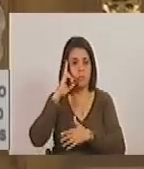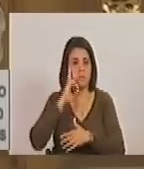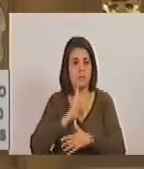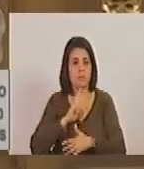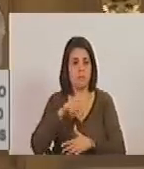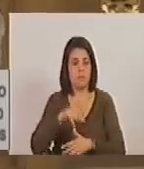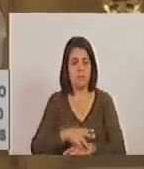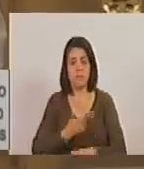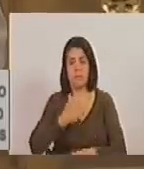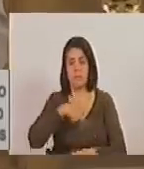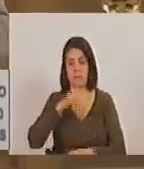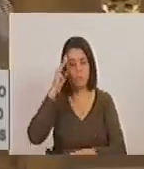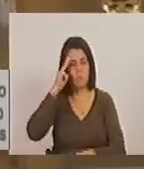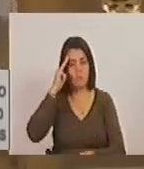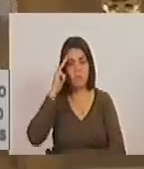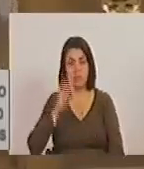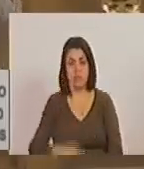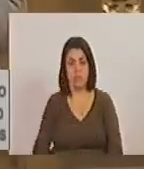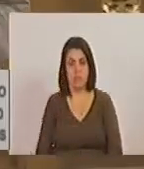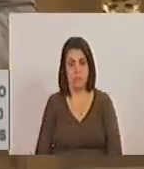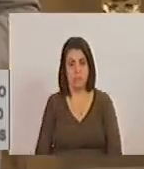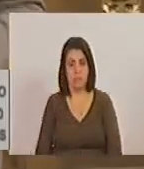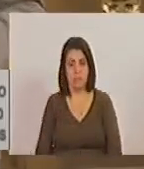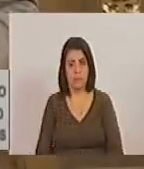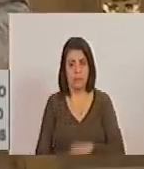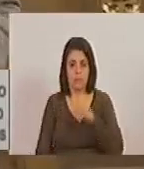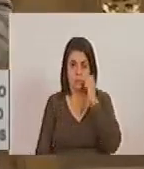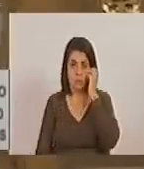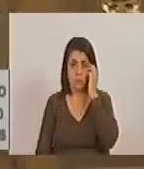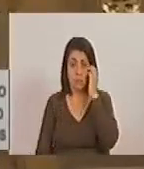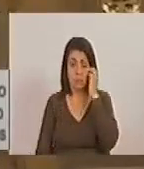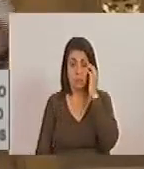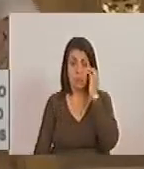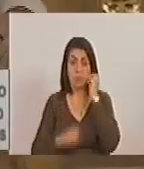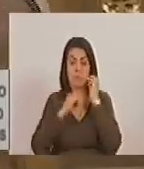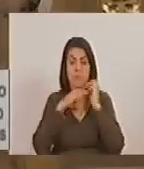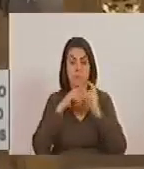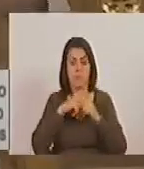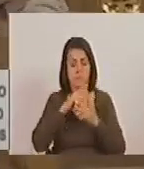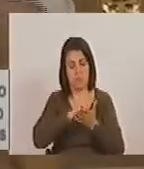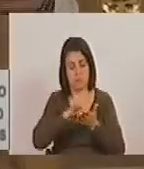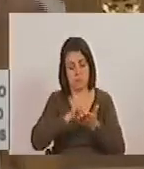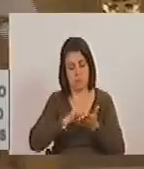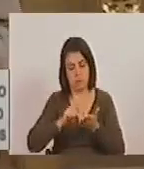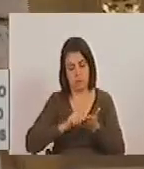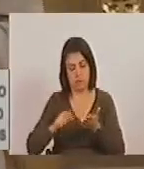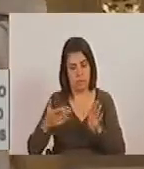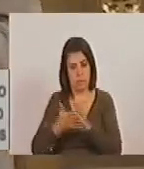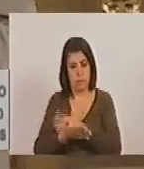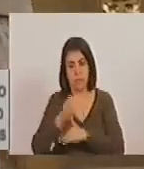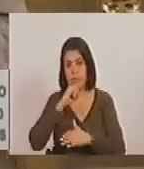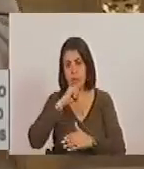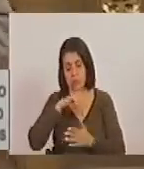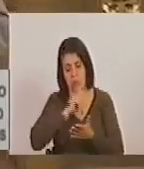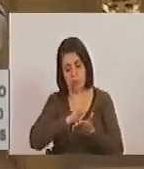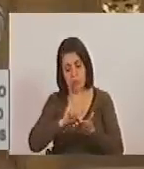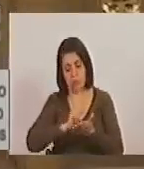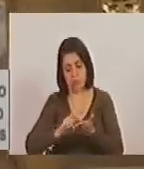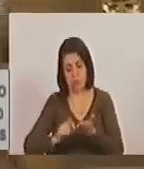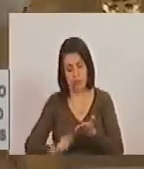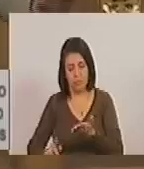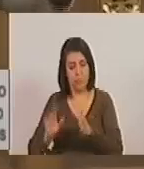y con nuestra memoria. La historiografía tradicional, en la que escribe la historia sobre la historia,